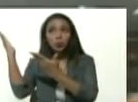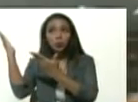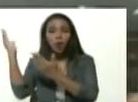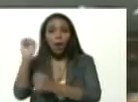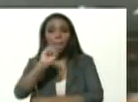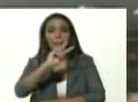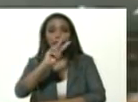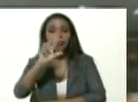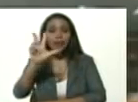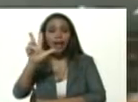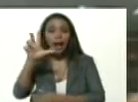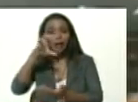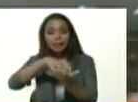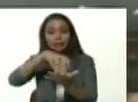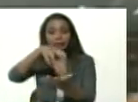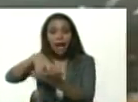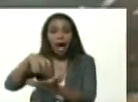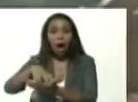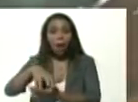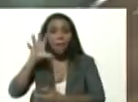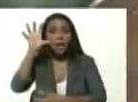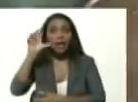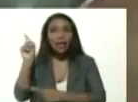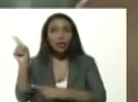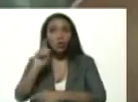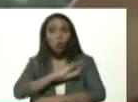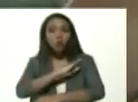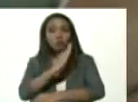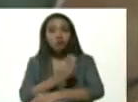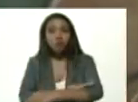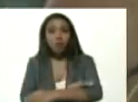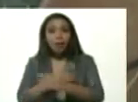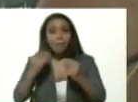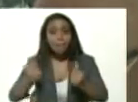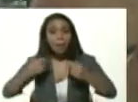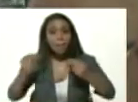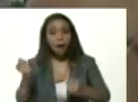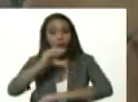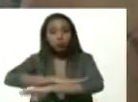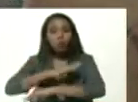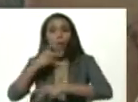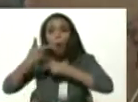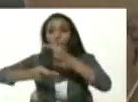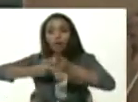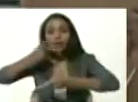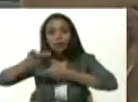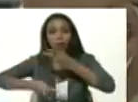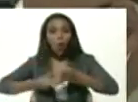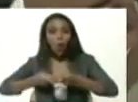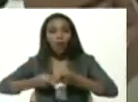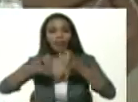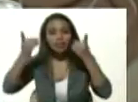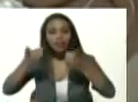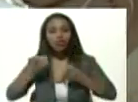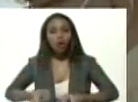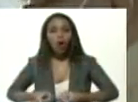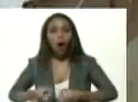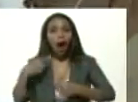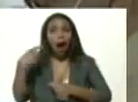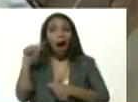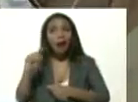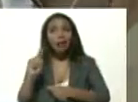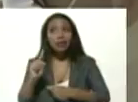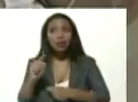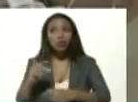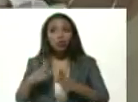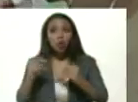país. Esto se llama poder de acción, poder político, poder de decisión. Allí están todos